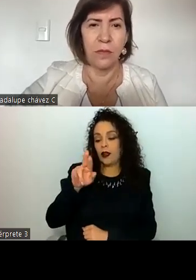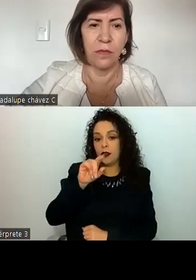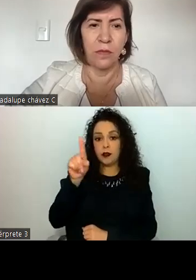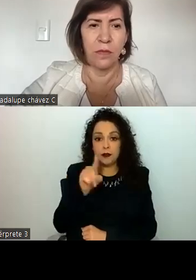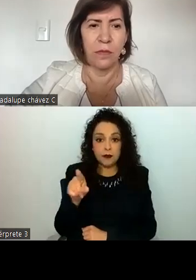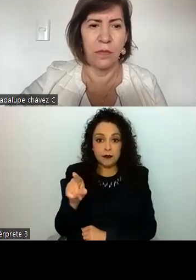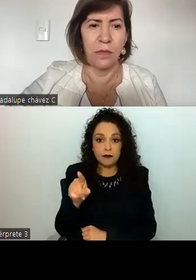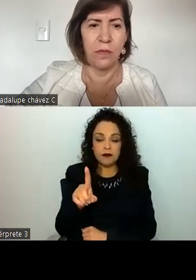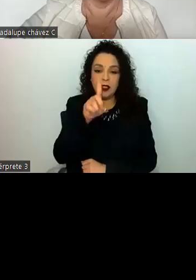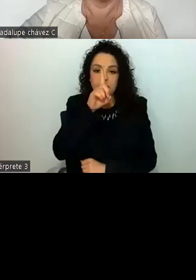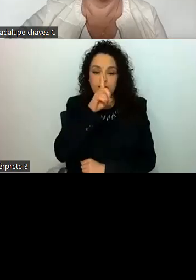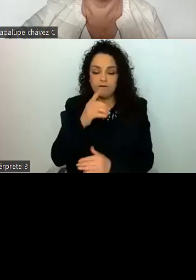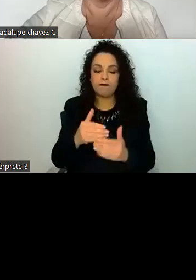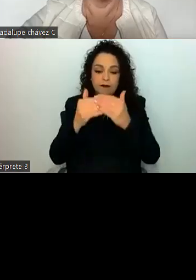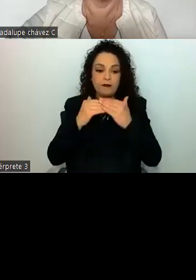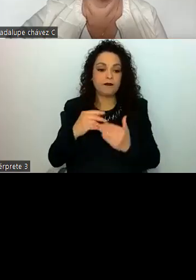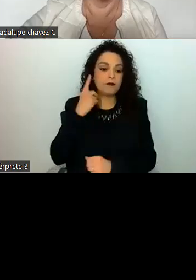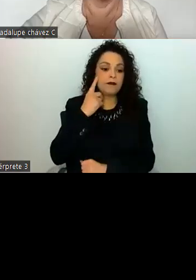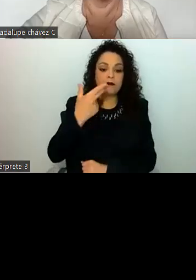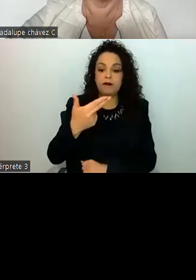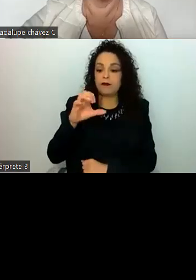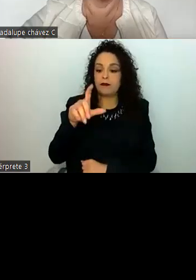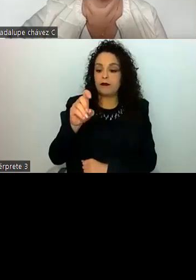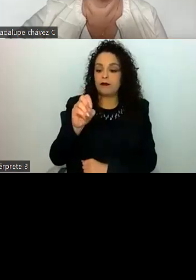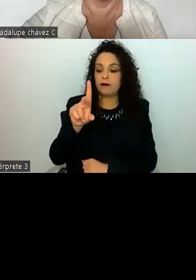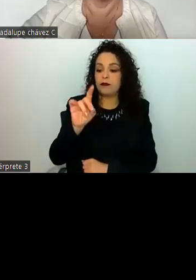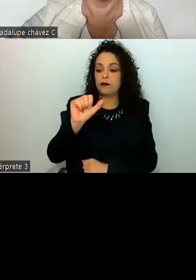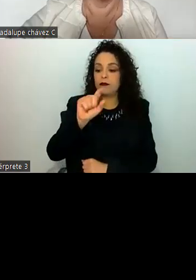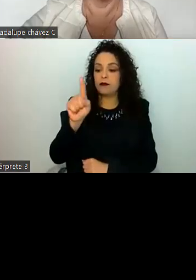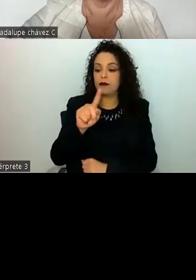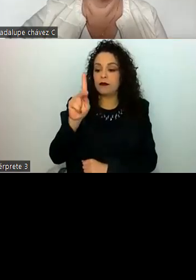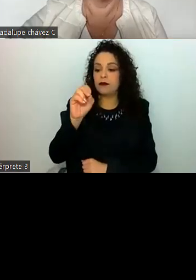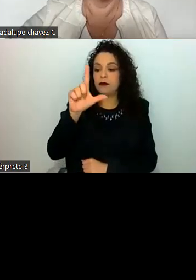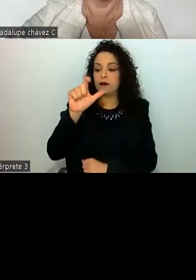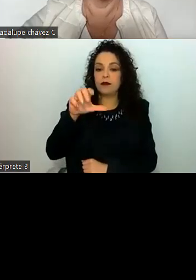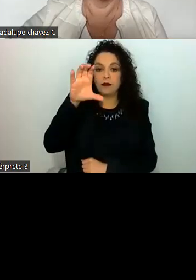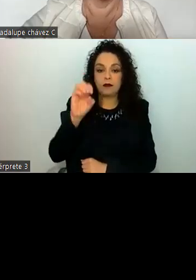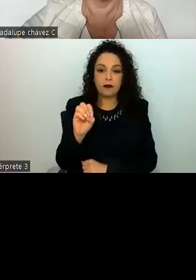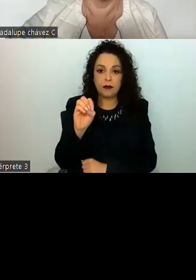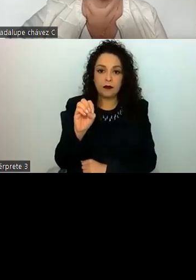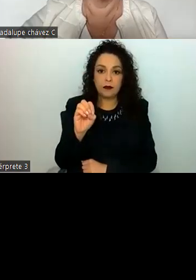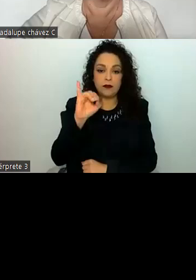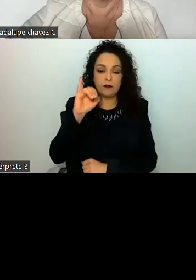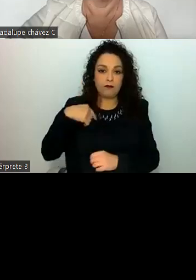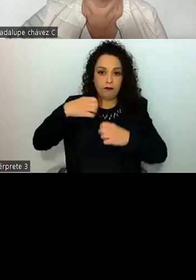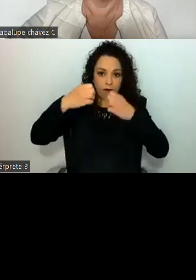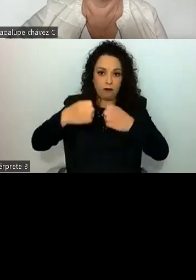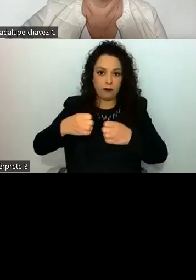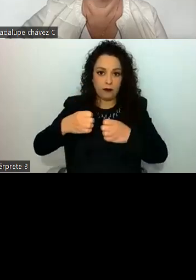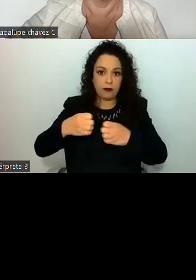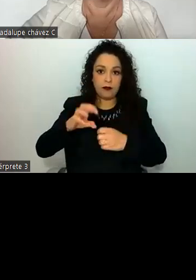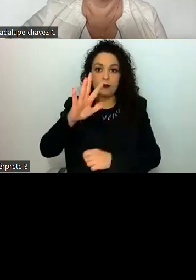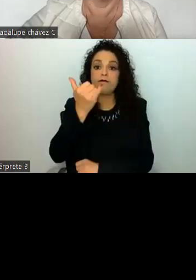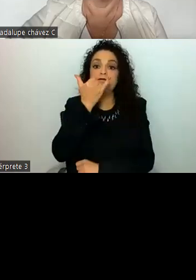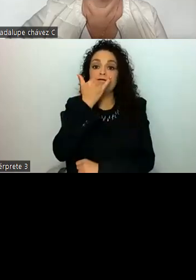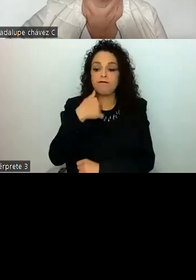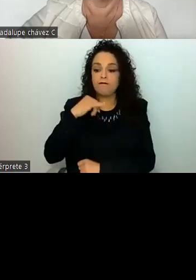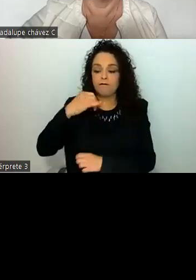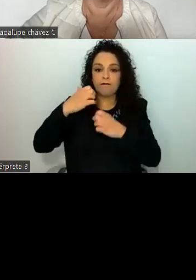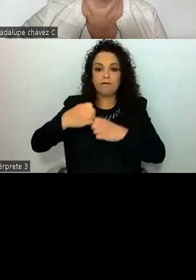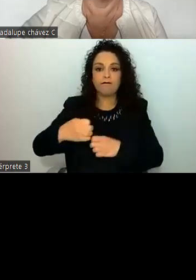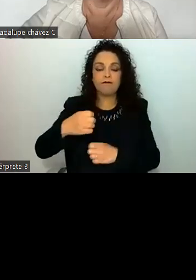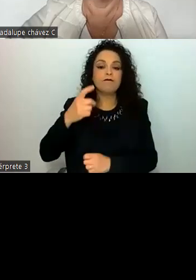Diputado Héctor Díaz Polanco. Díaz Polanco, presente. Presente, Gaviño, perdón. Gracias, diputado